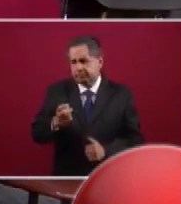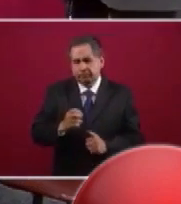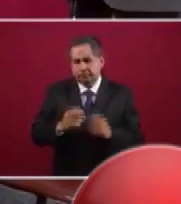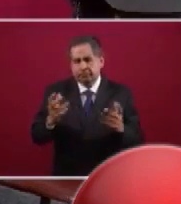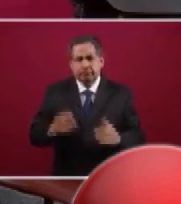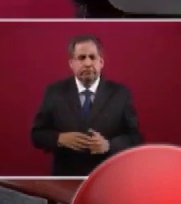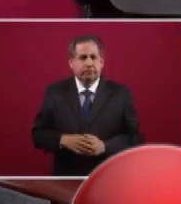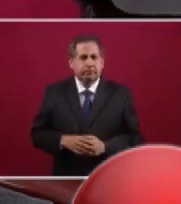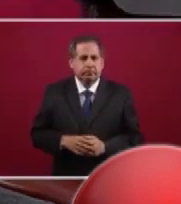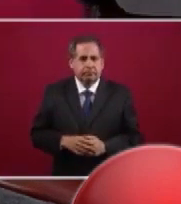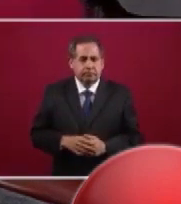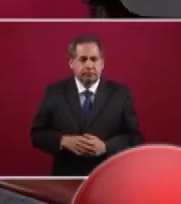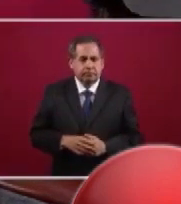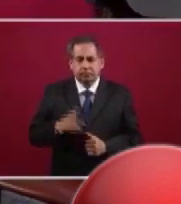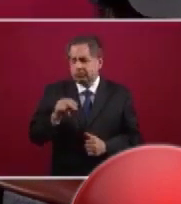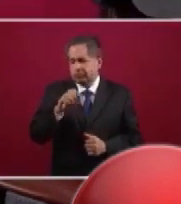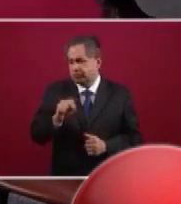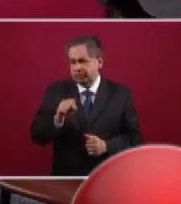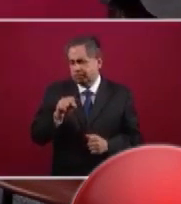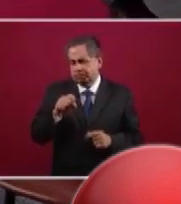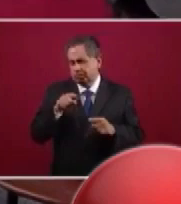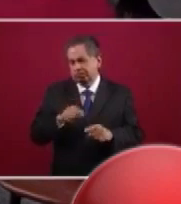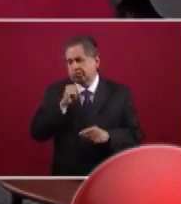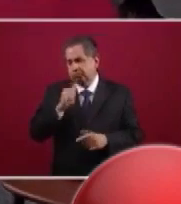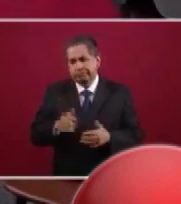Eso no es